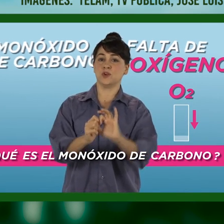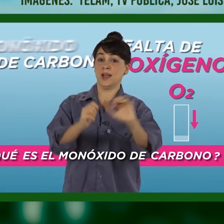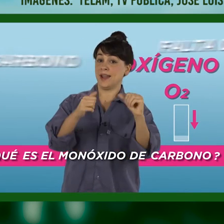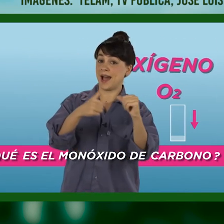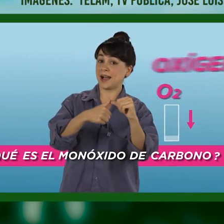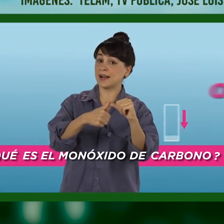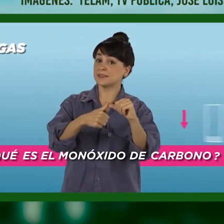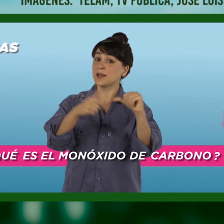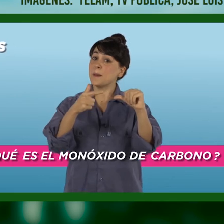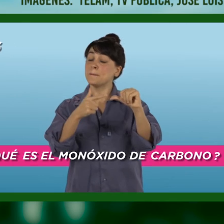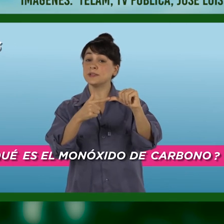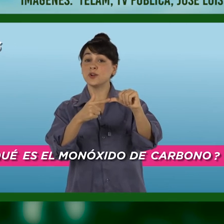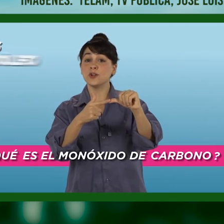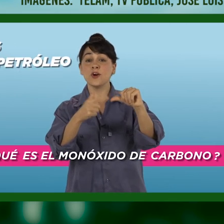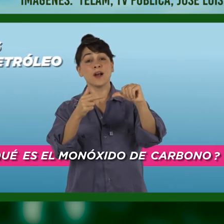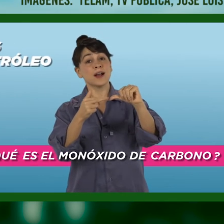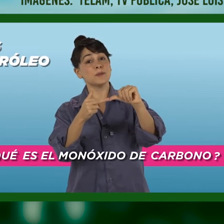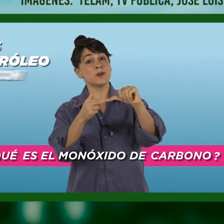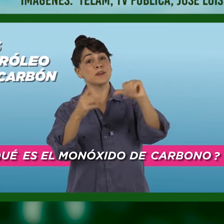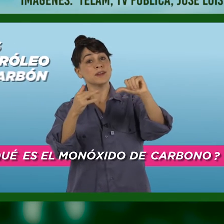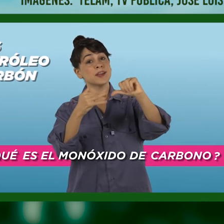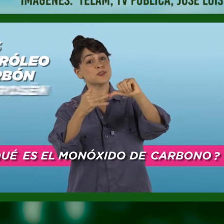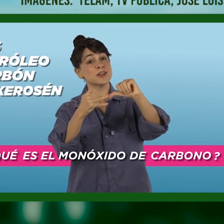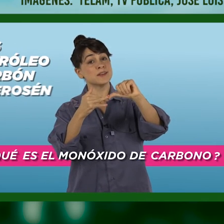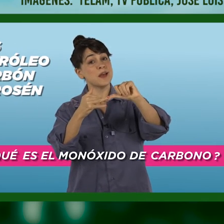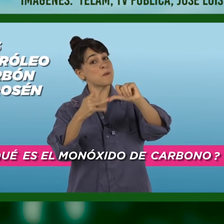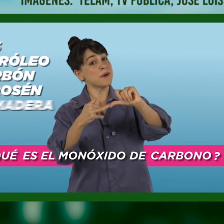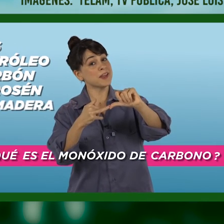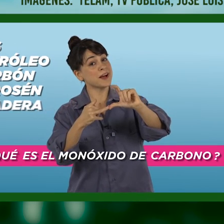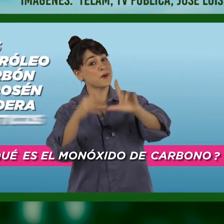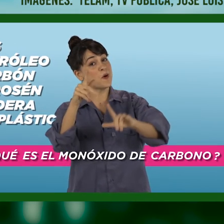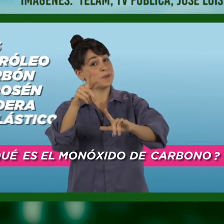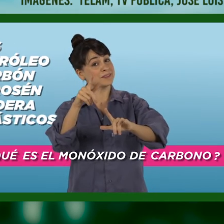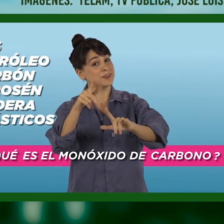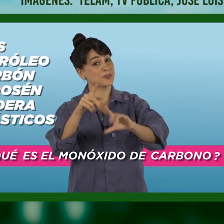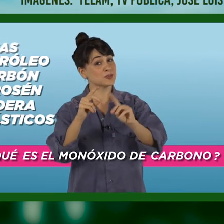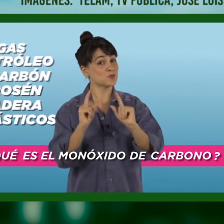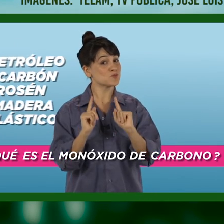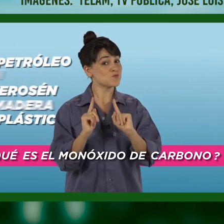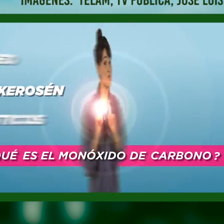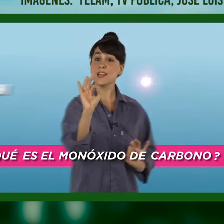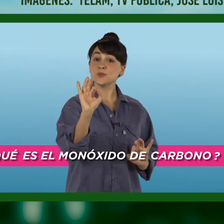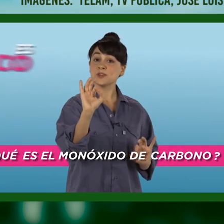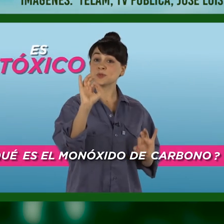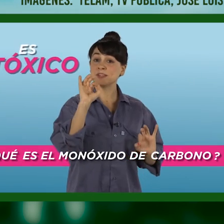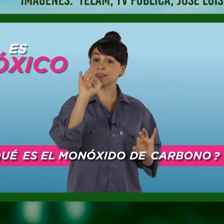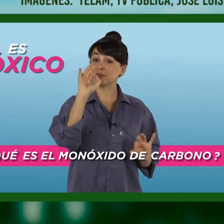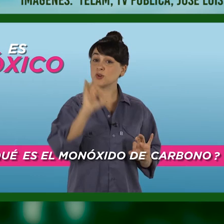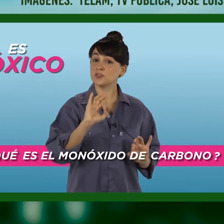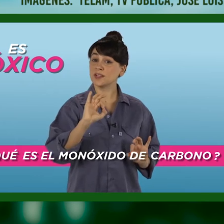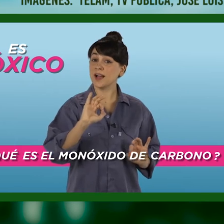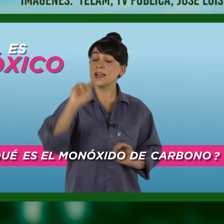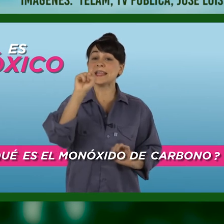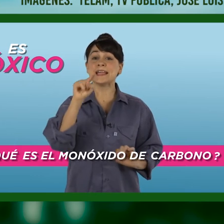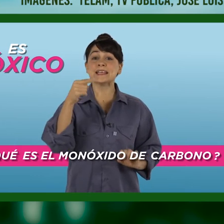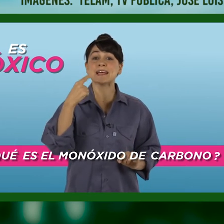Kirchner, la idea es que pueda ser tratado próximamente y podamos pasar el crudo del invierno con una ley aprobada